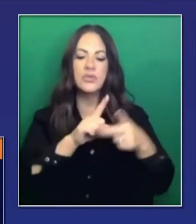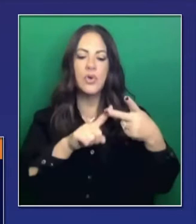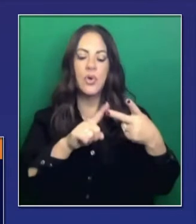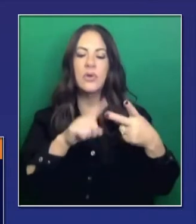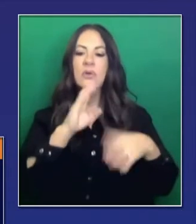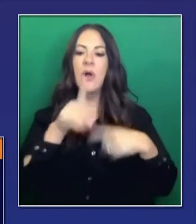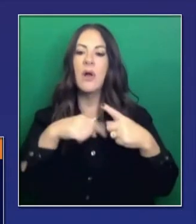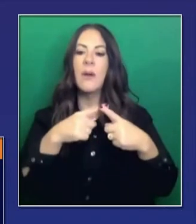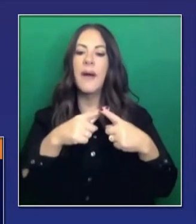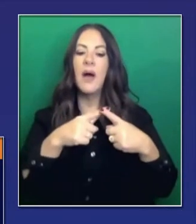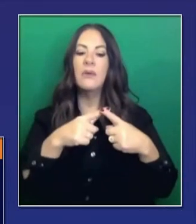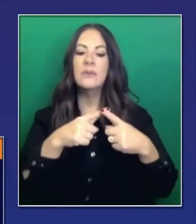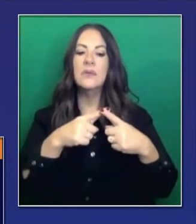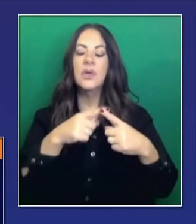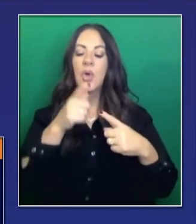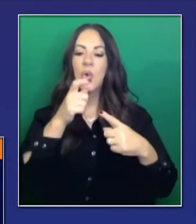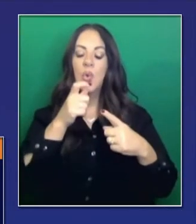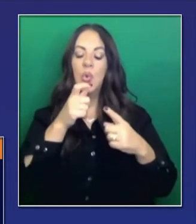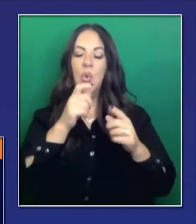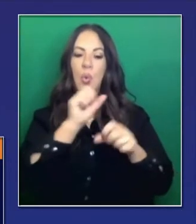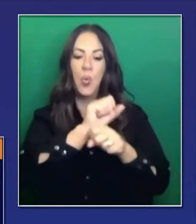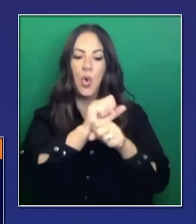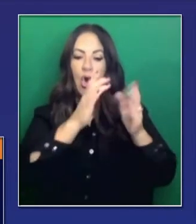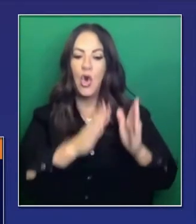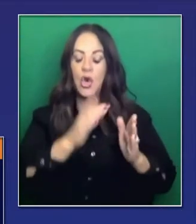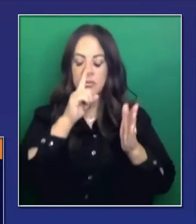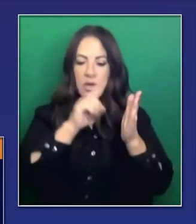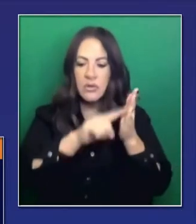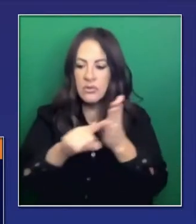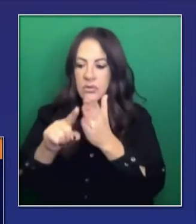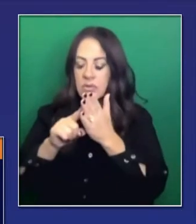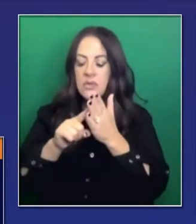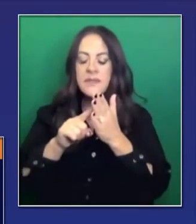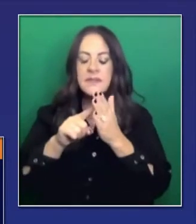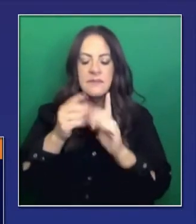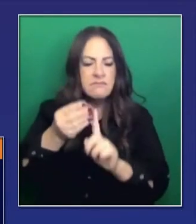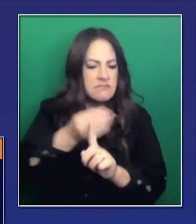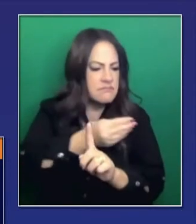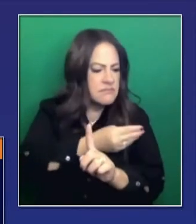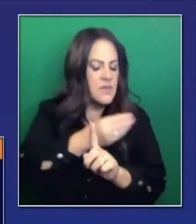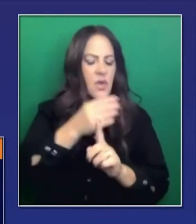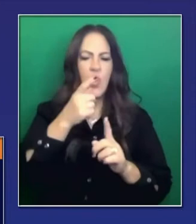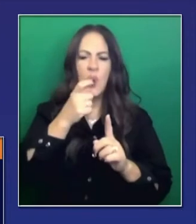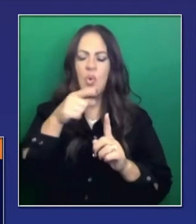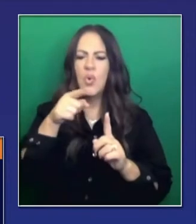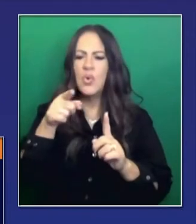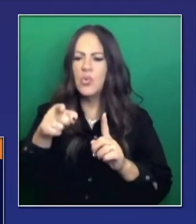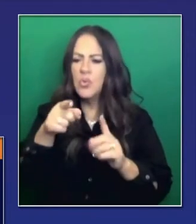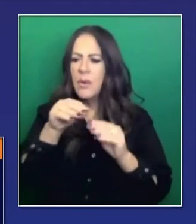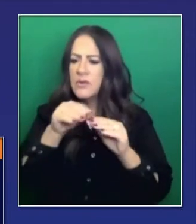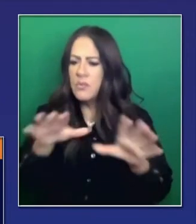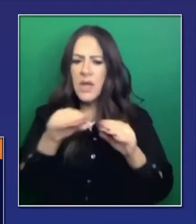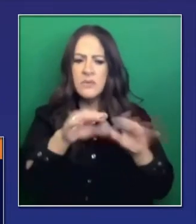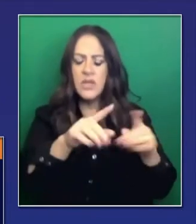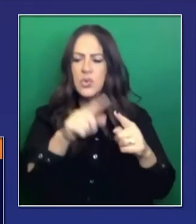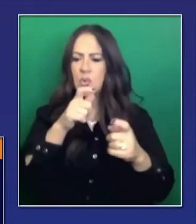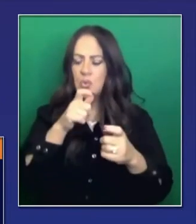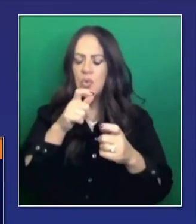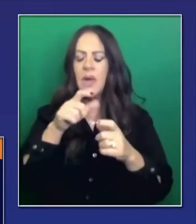de contactos. Hemos hablado de sociedad con funcionarios de salubridad locales y rastreadores,